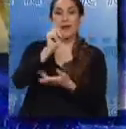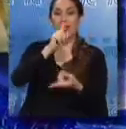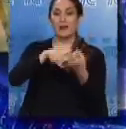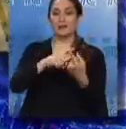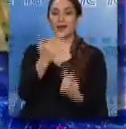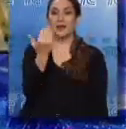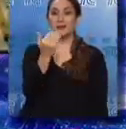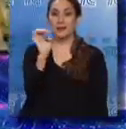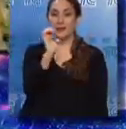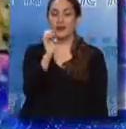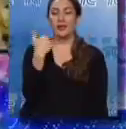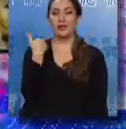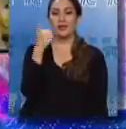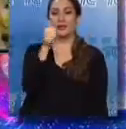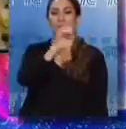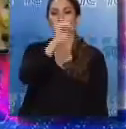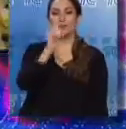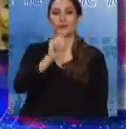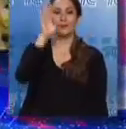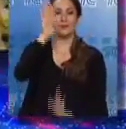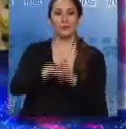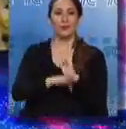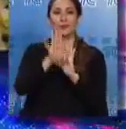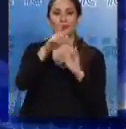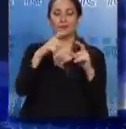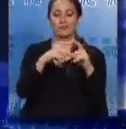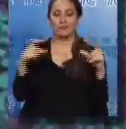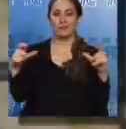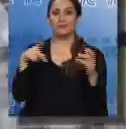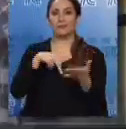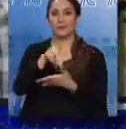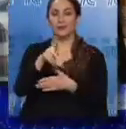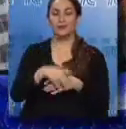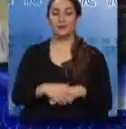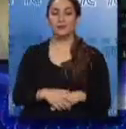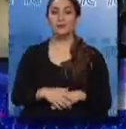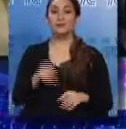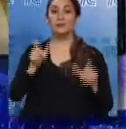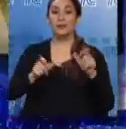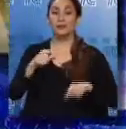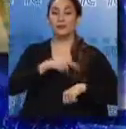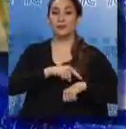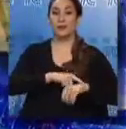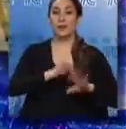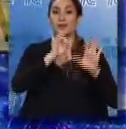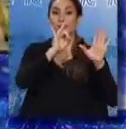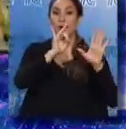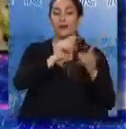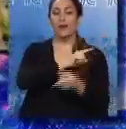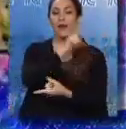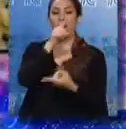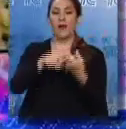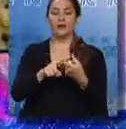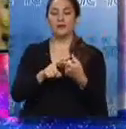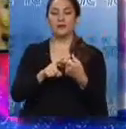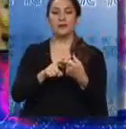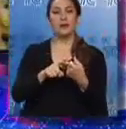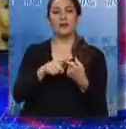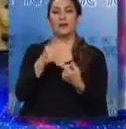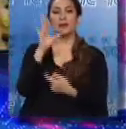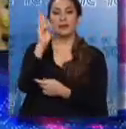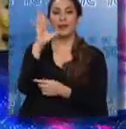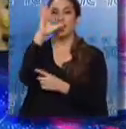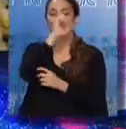de enero, tendrán el 10% de descuento en las planillas. La atención al público será desde las 7 horas hasta las 19 horas en